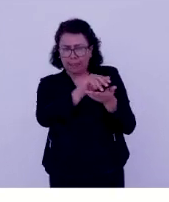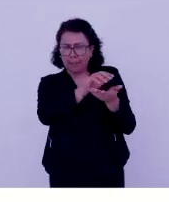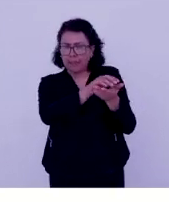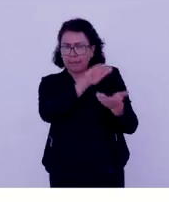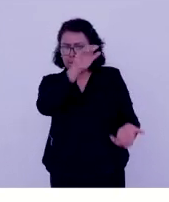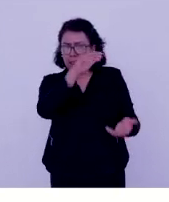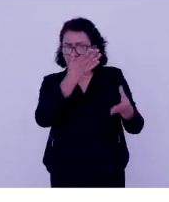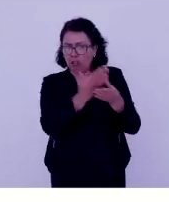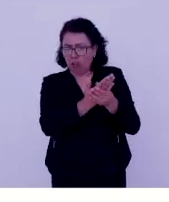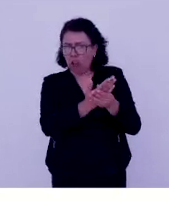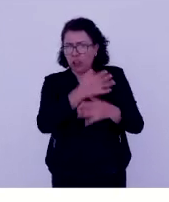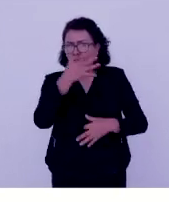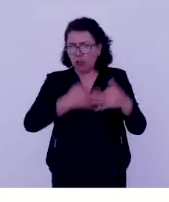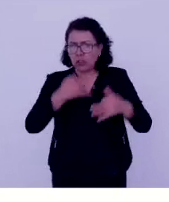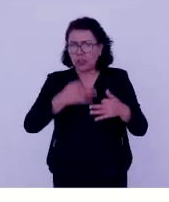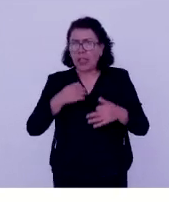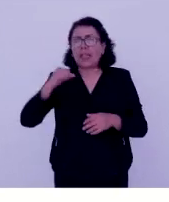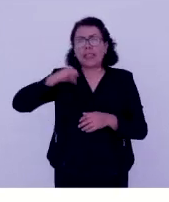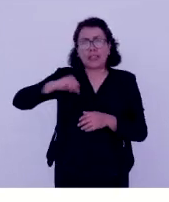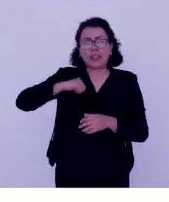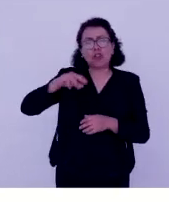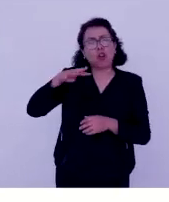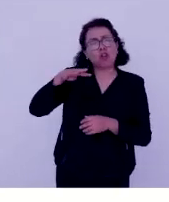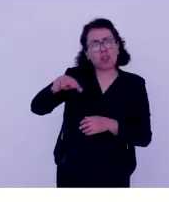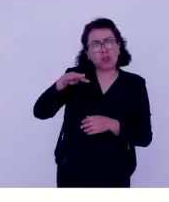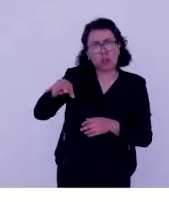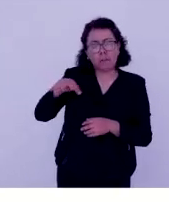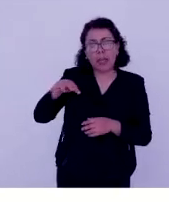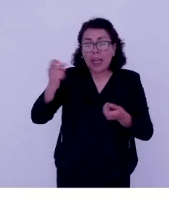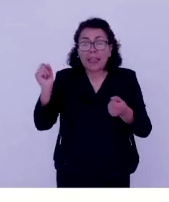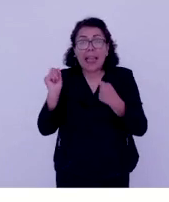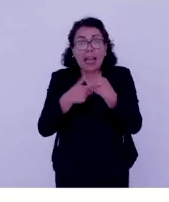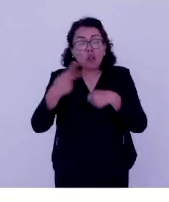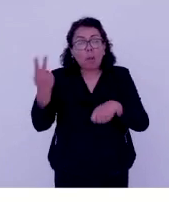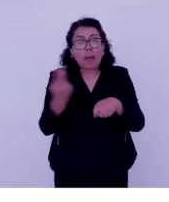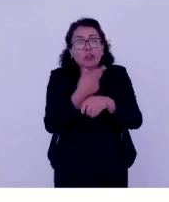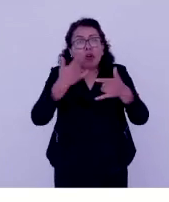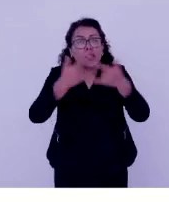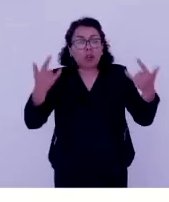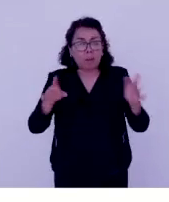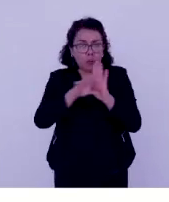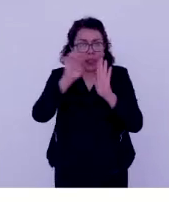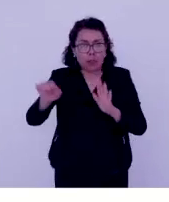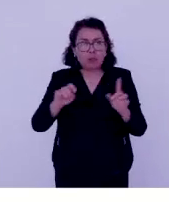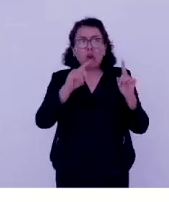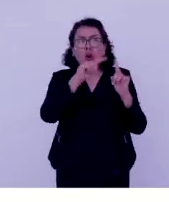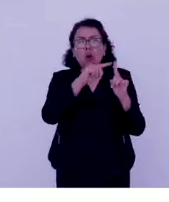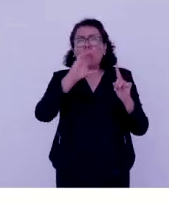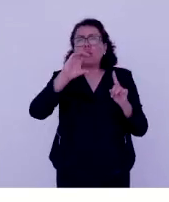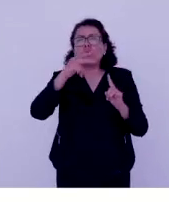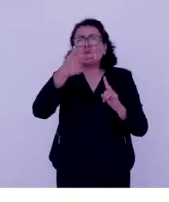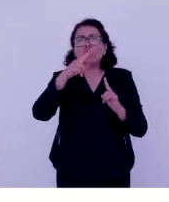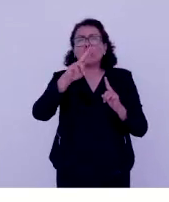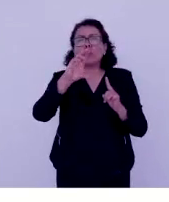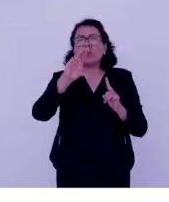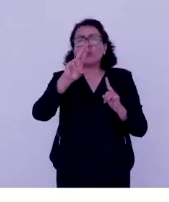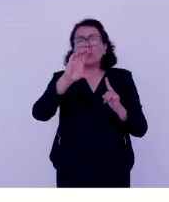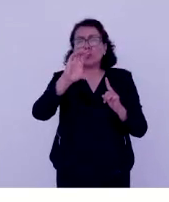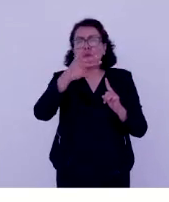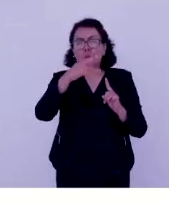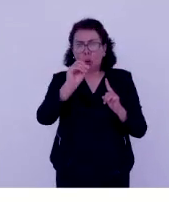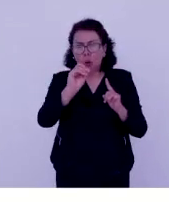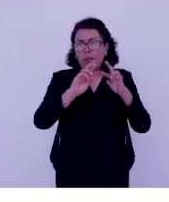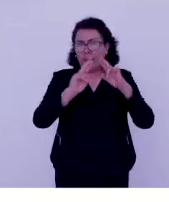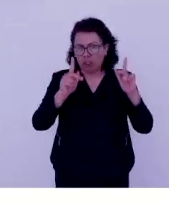archivo histórico iOS a personas o sucesos históricos como fue el caso de la detención de Chucho el roto aquí en Querétaro Los